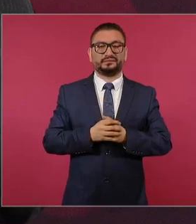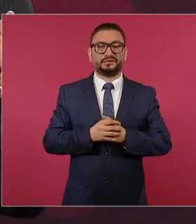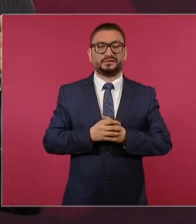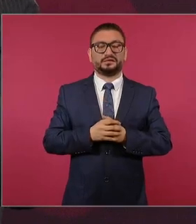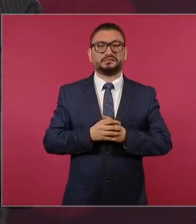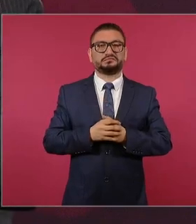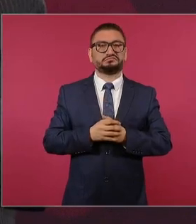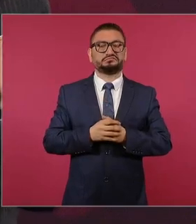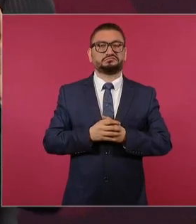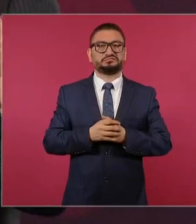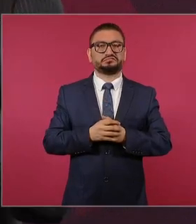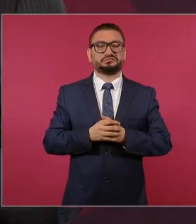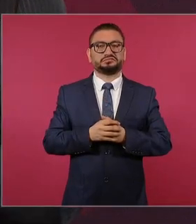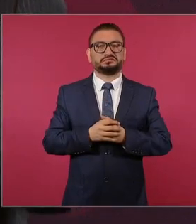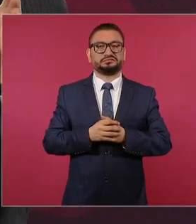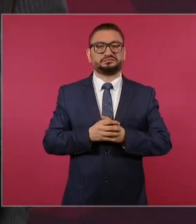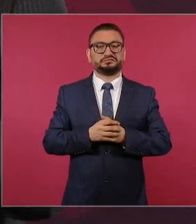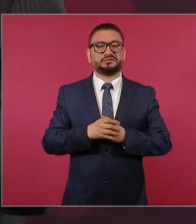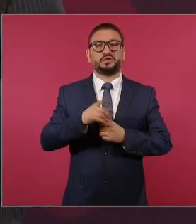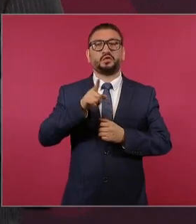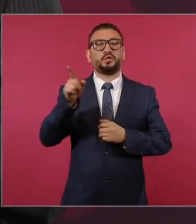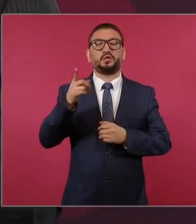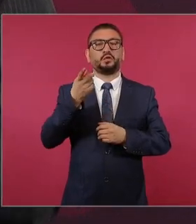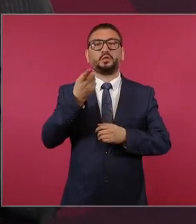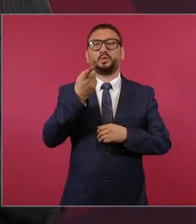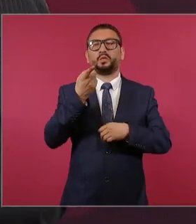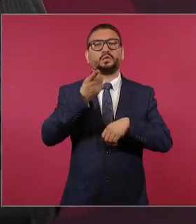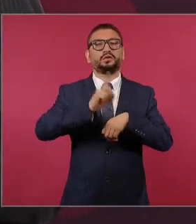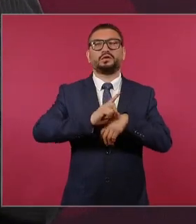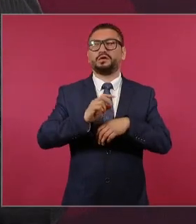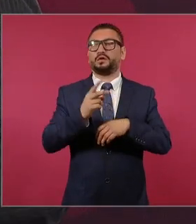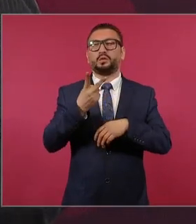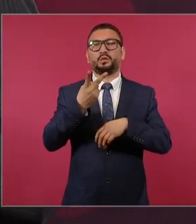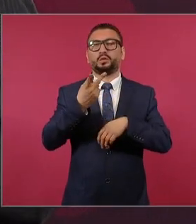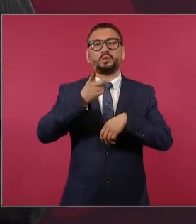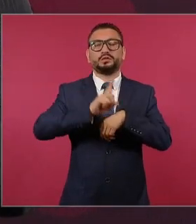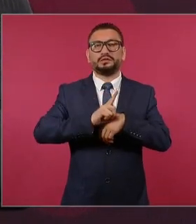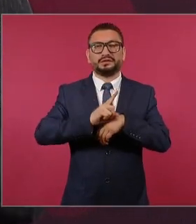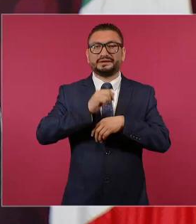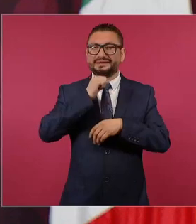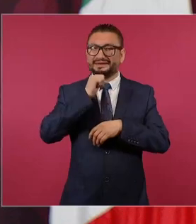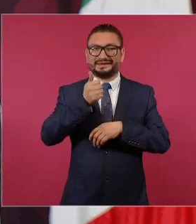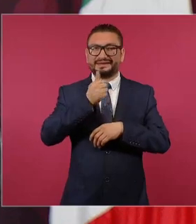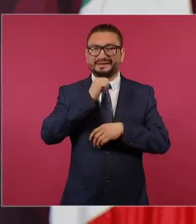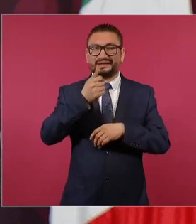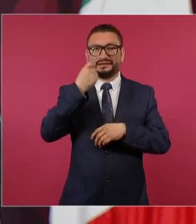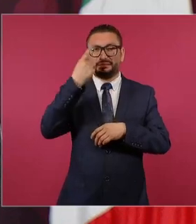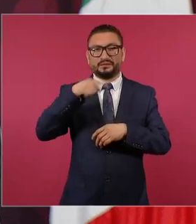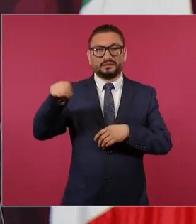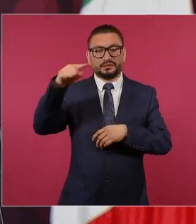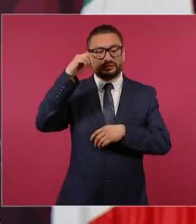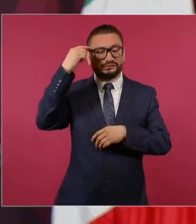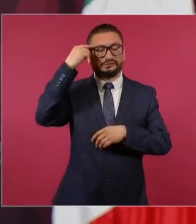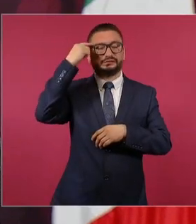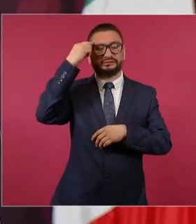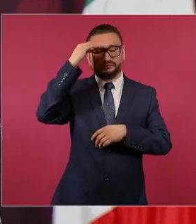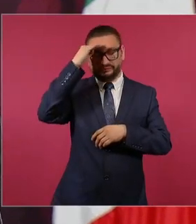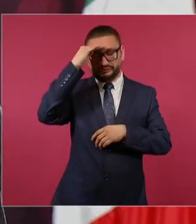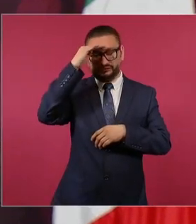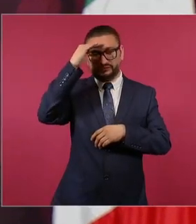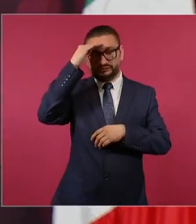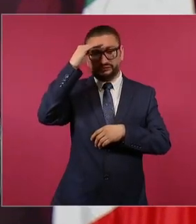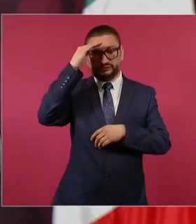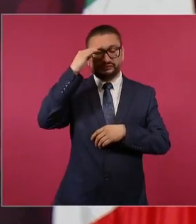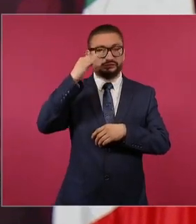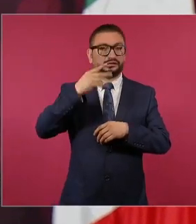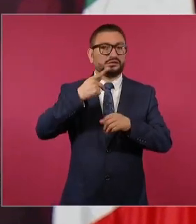se tomaron un día, dos días para reflexionar